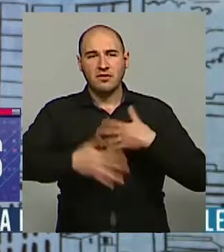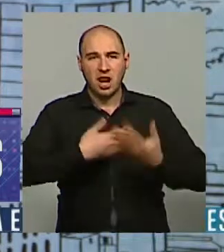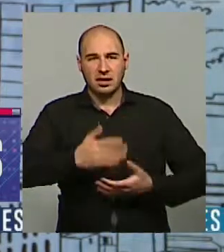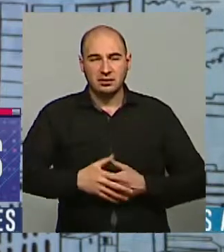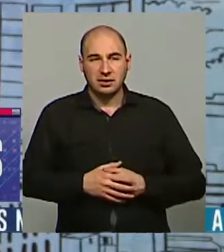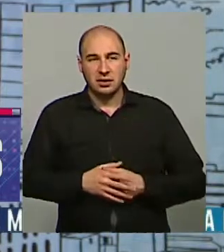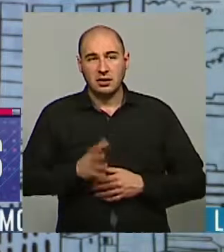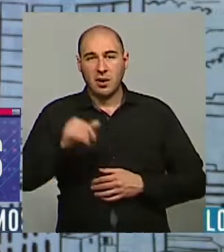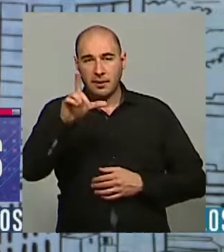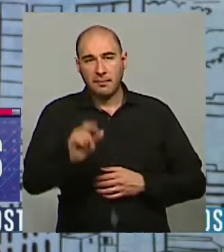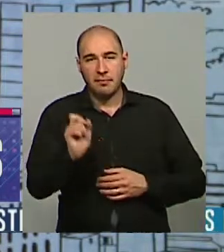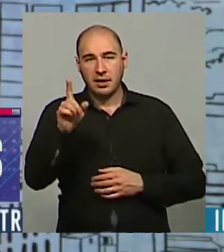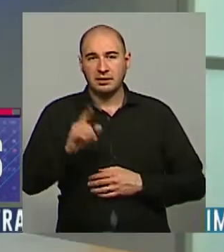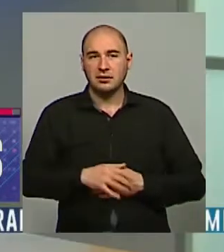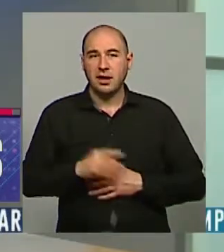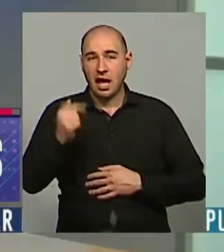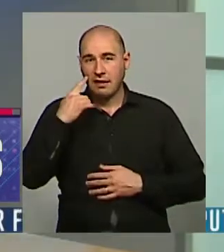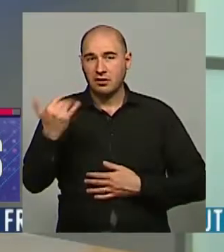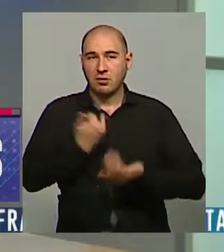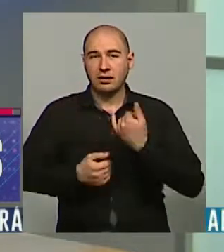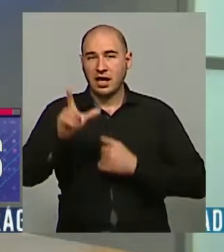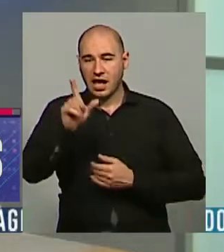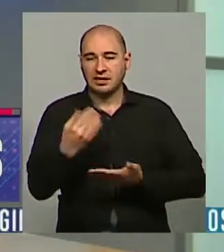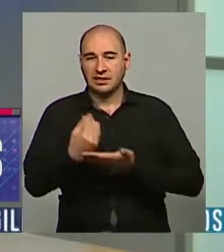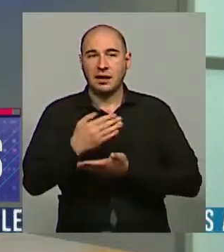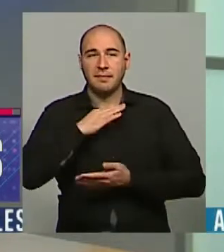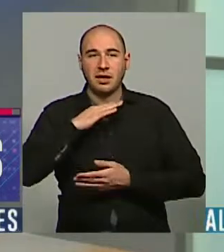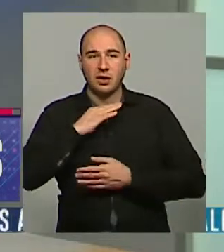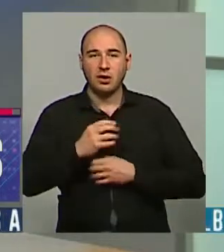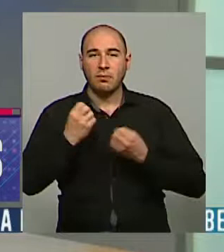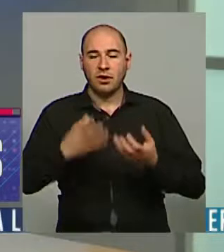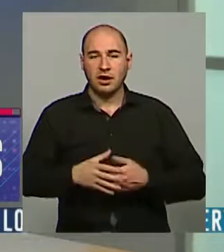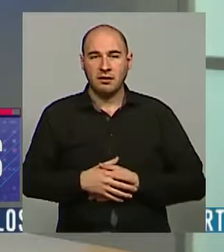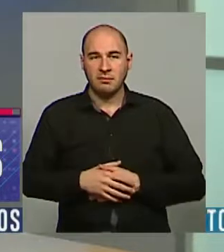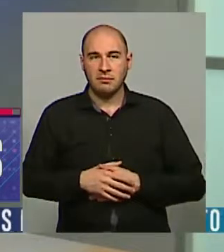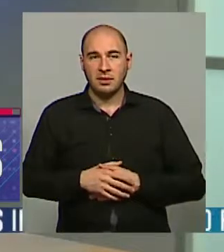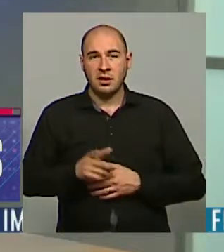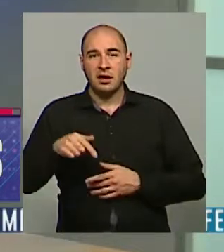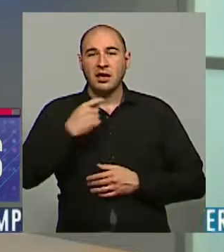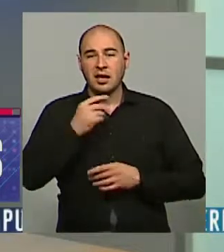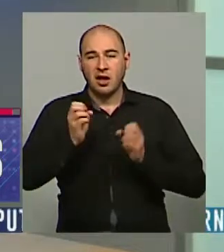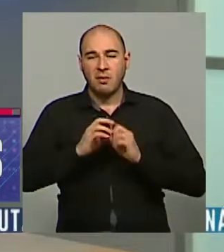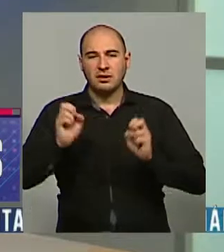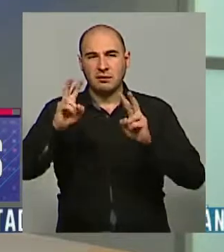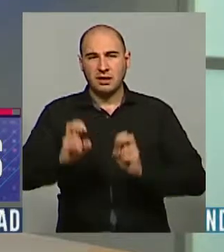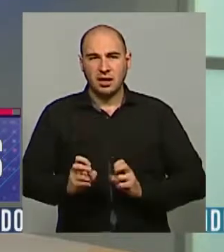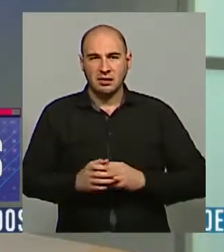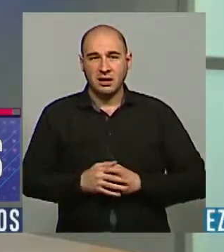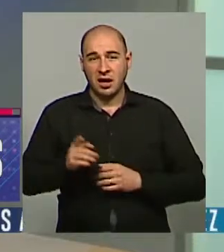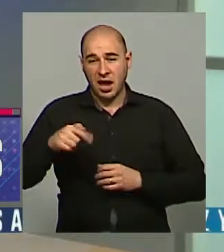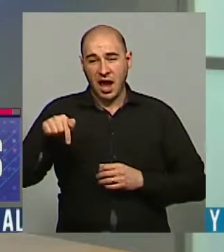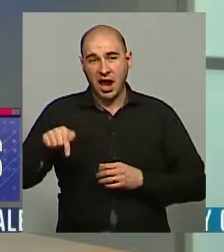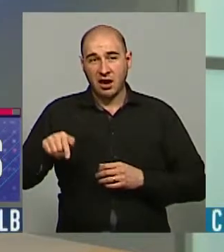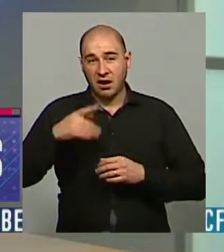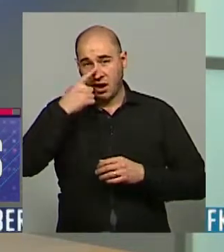violencia en el país. Bueno, vamos a ver lo que decía el canciller de México, porque ellos quieren iniciar una investigación. Ellos son los